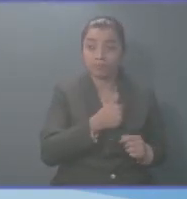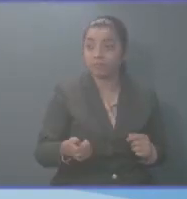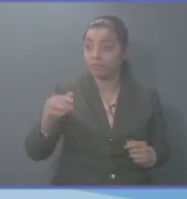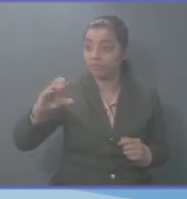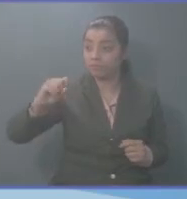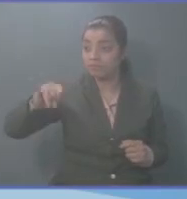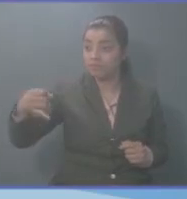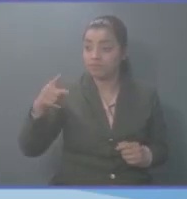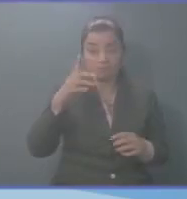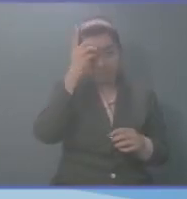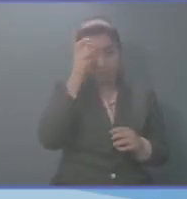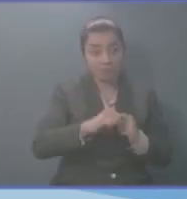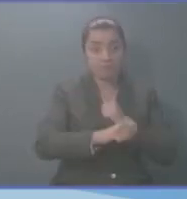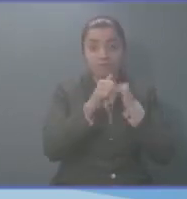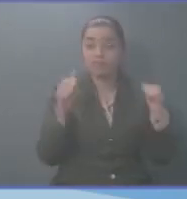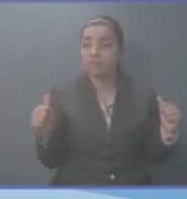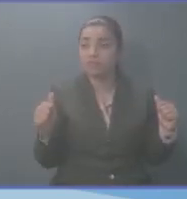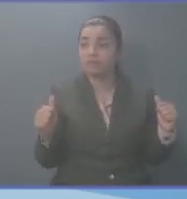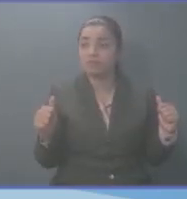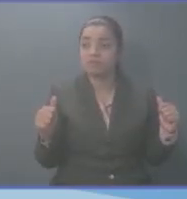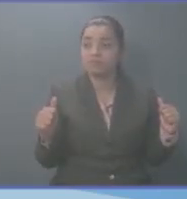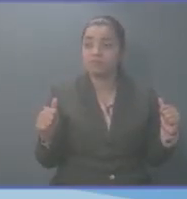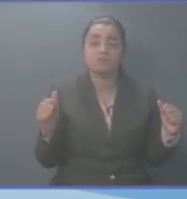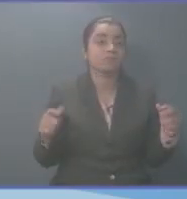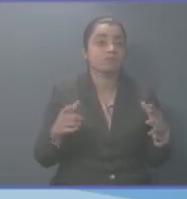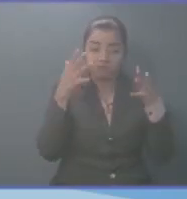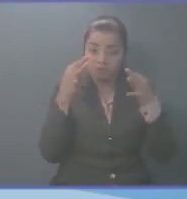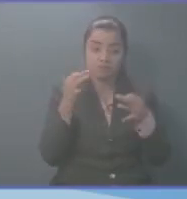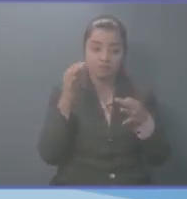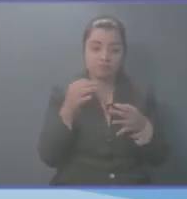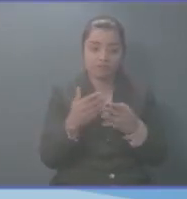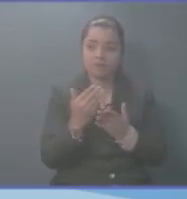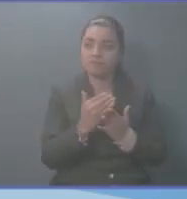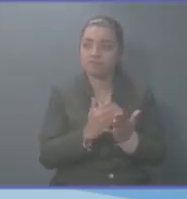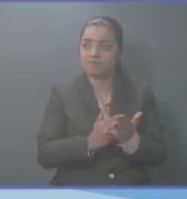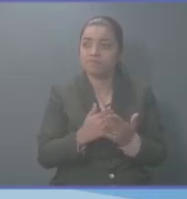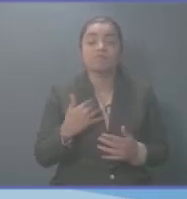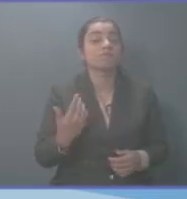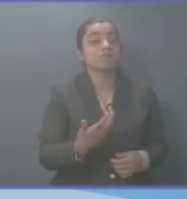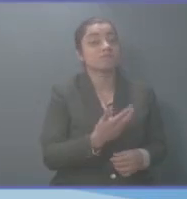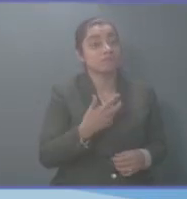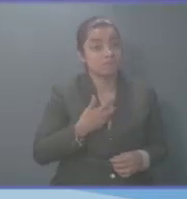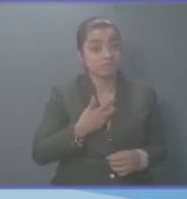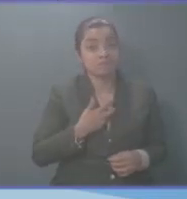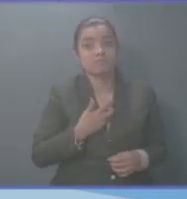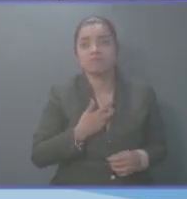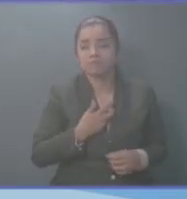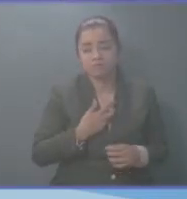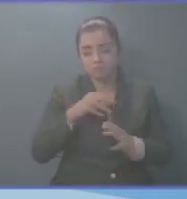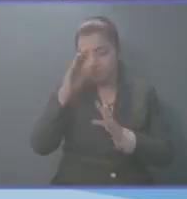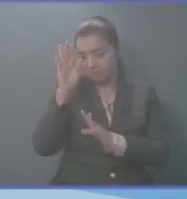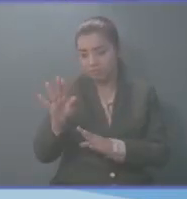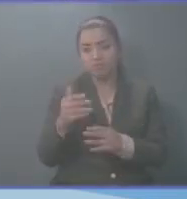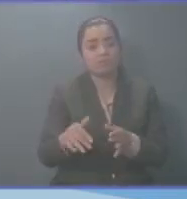sesionado el domingo en la mañana, por ponerte un ejemplo, y hubieran dictaminado las medidas cautelares. Nosotros somos respetuosos de